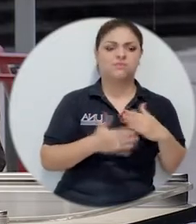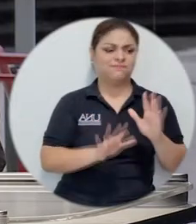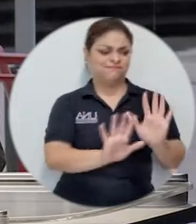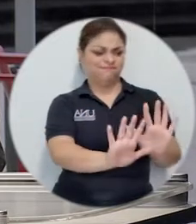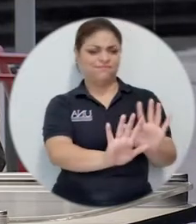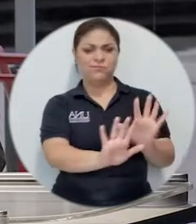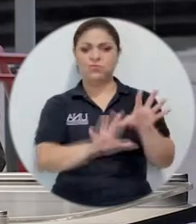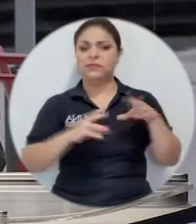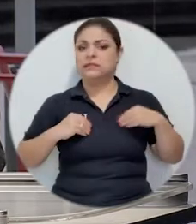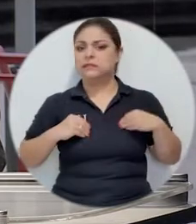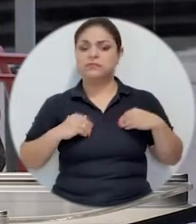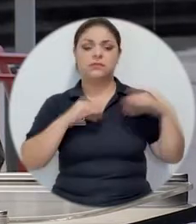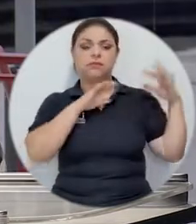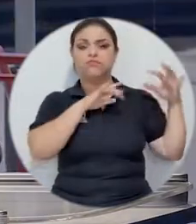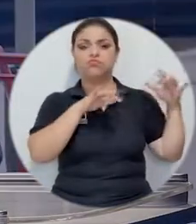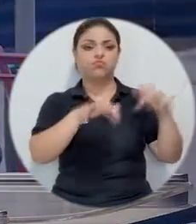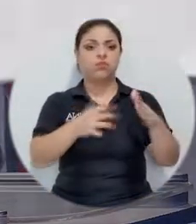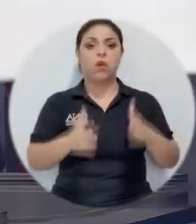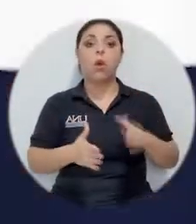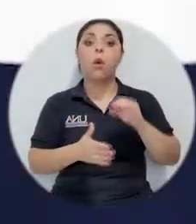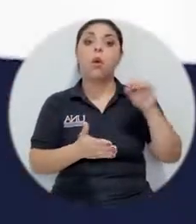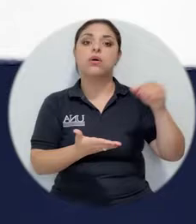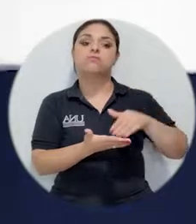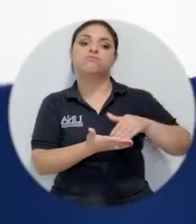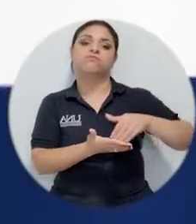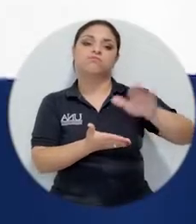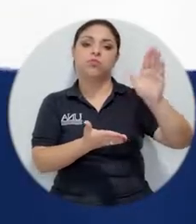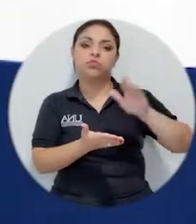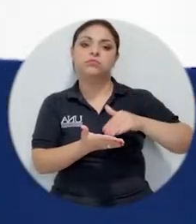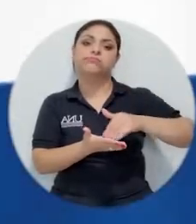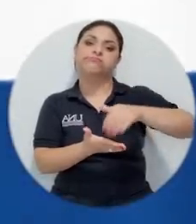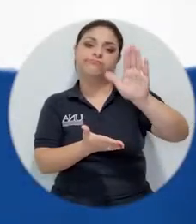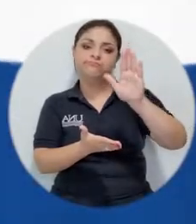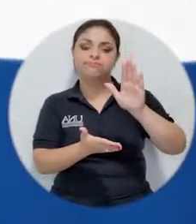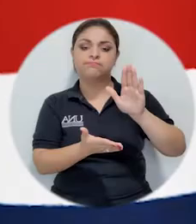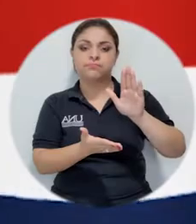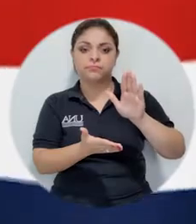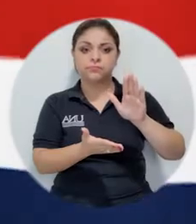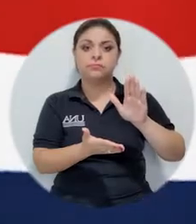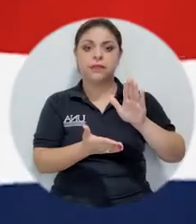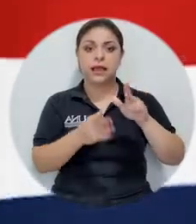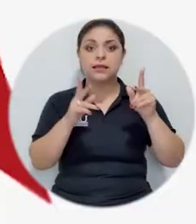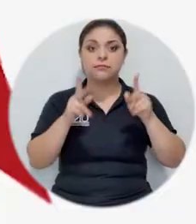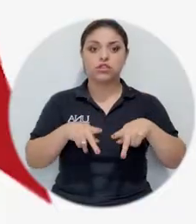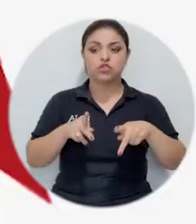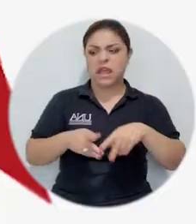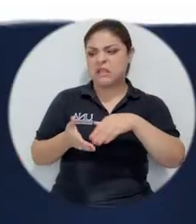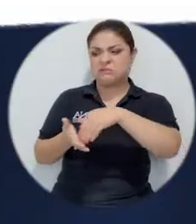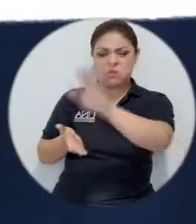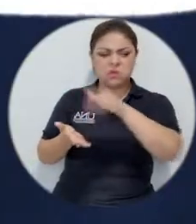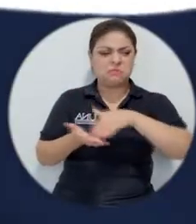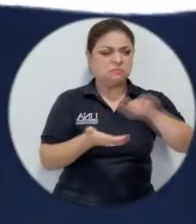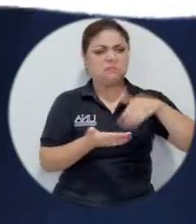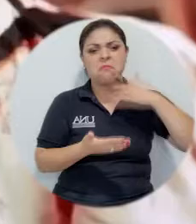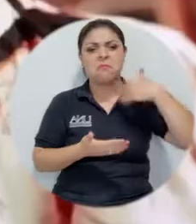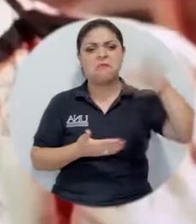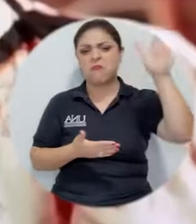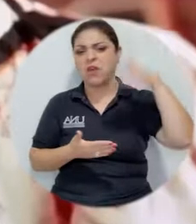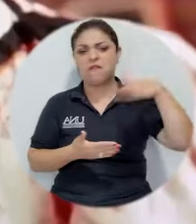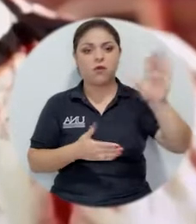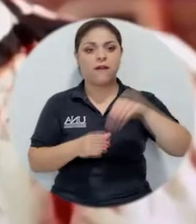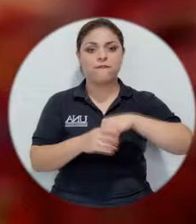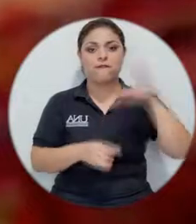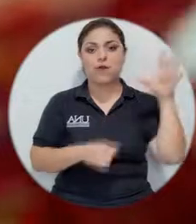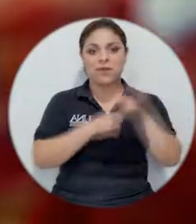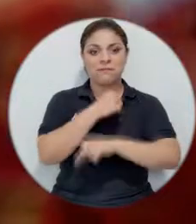muy restrictiva. Así es. Y por otro lado, que expulsan a sus ciudadanos a ser migrantes. Entonces, es muy complejo